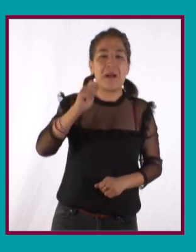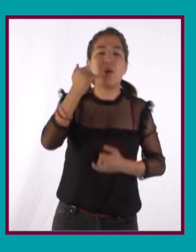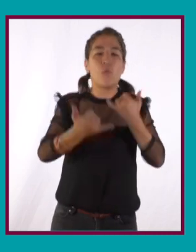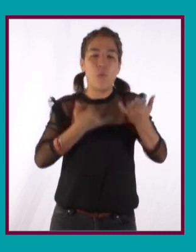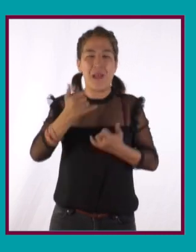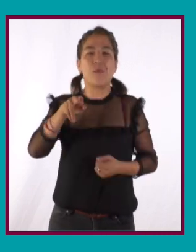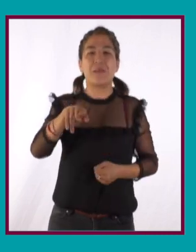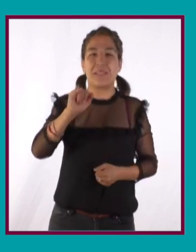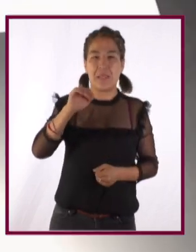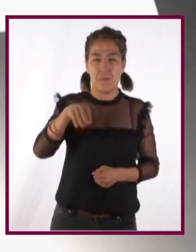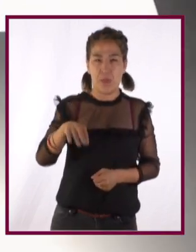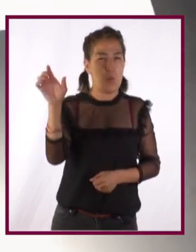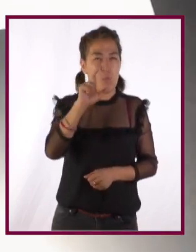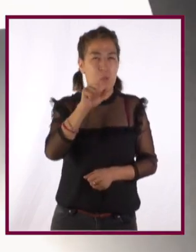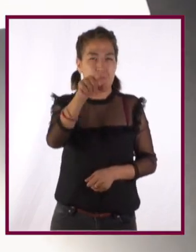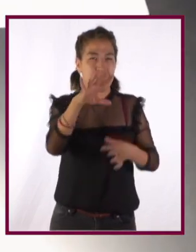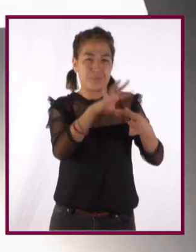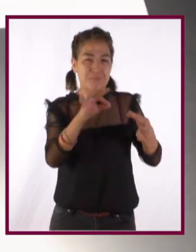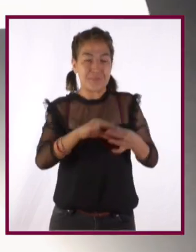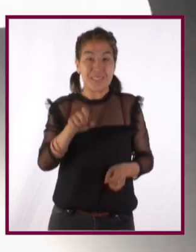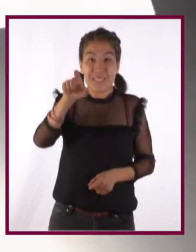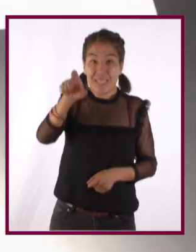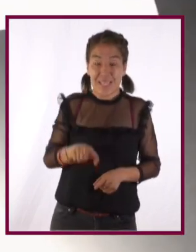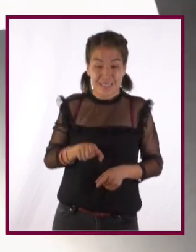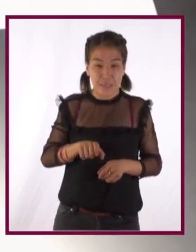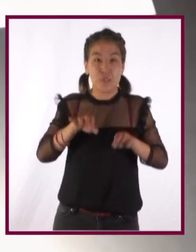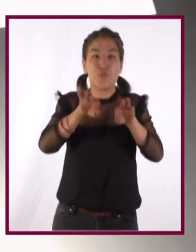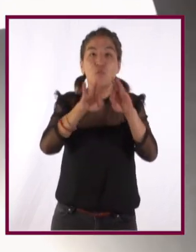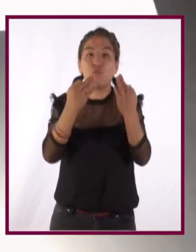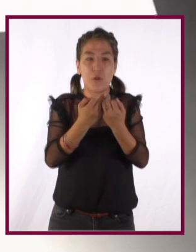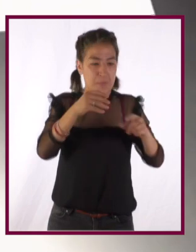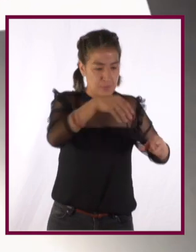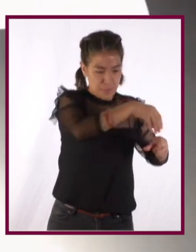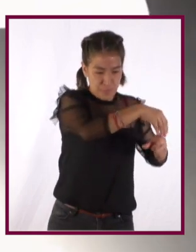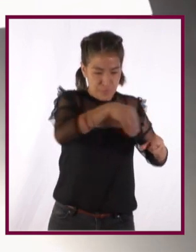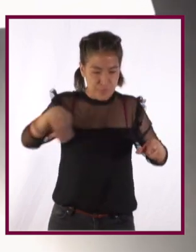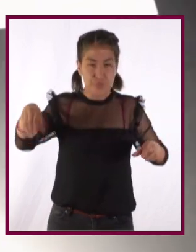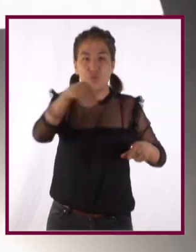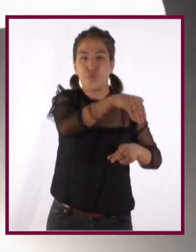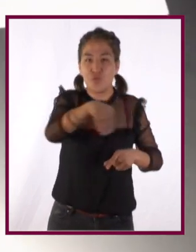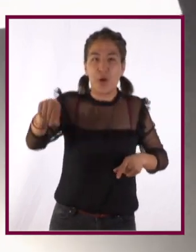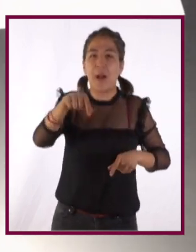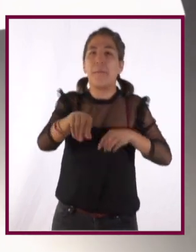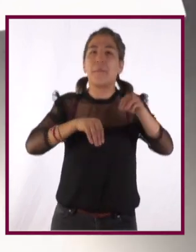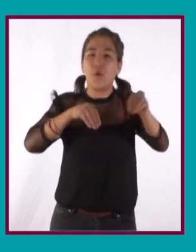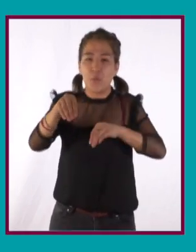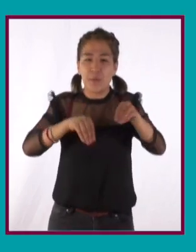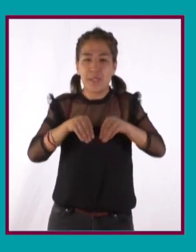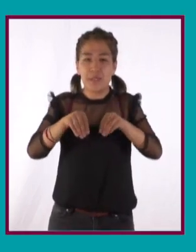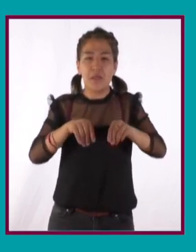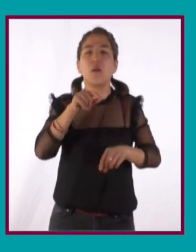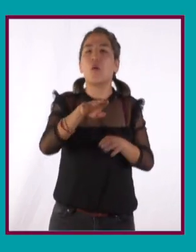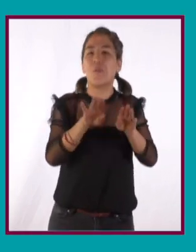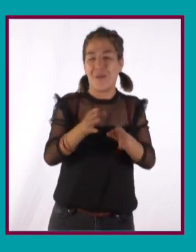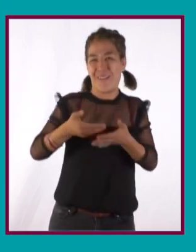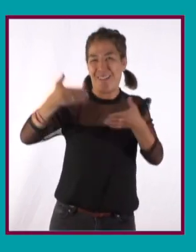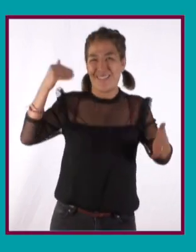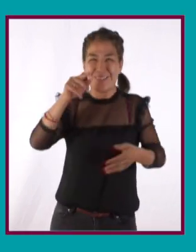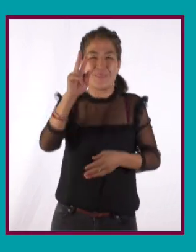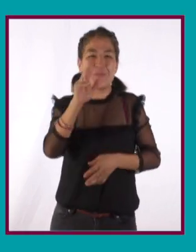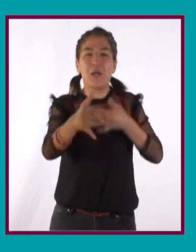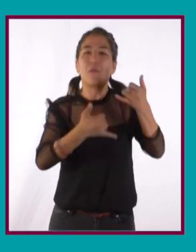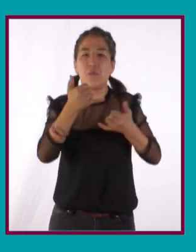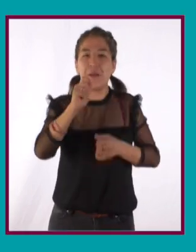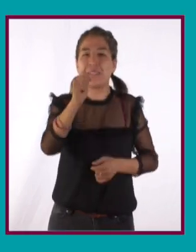teorema del juego de NIM. Asumamos que X es el tamaño de las filas antes de que existan movimientos. En las jugadas que hemos